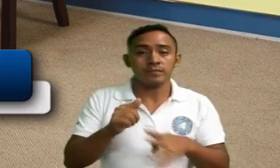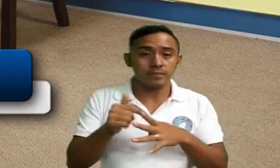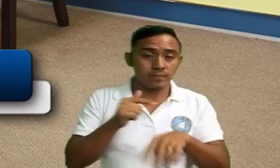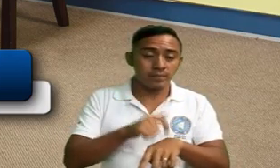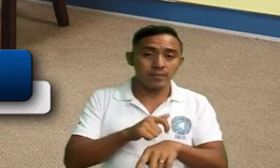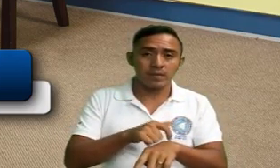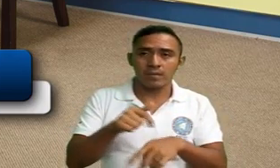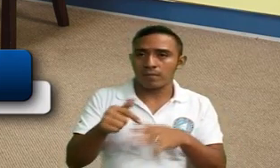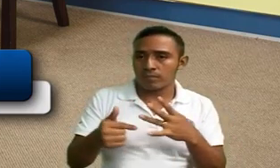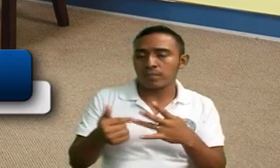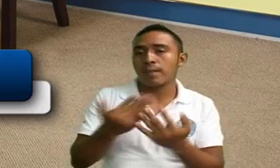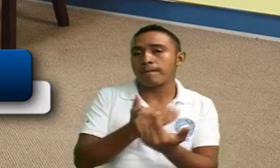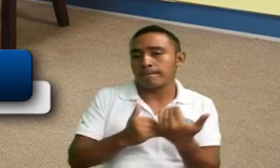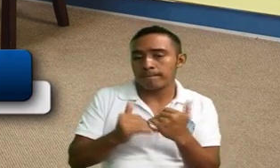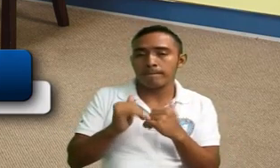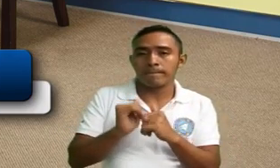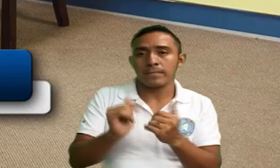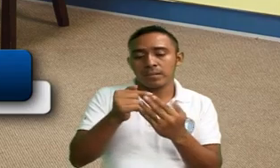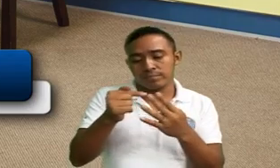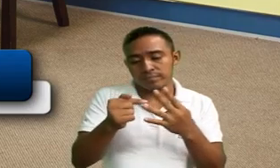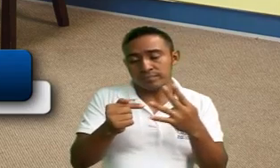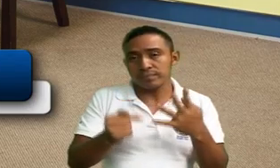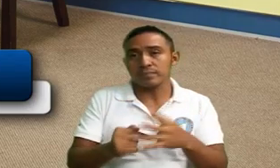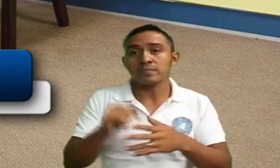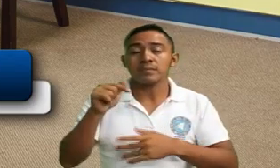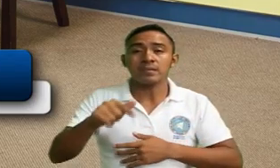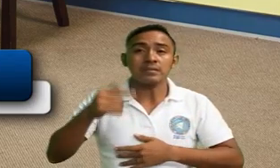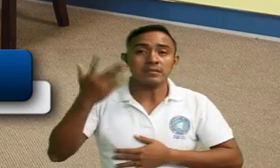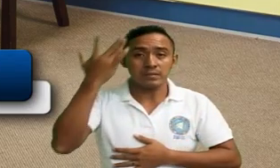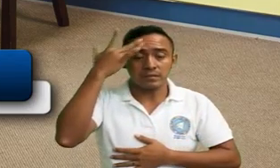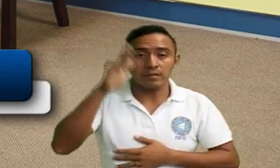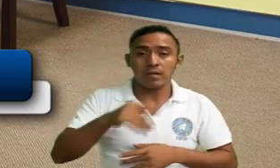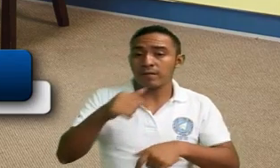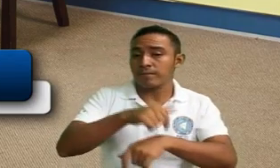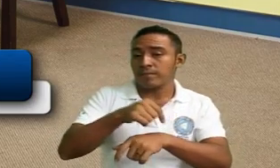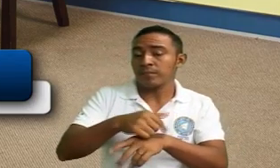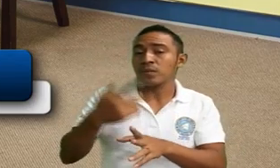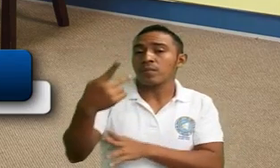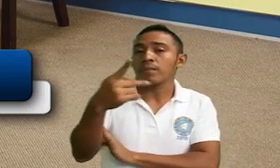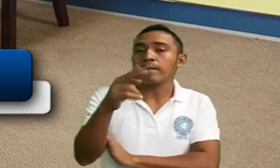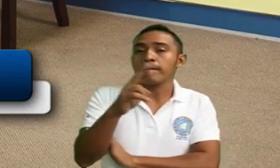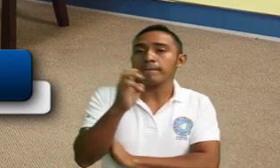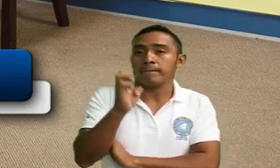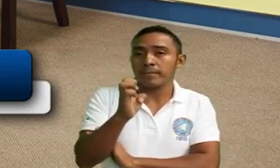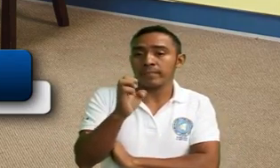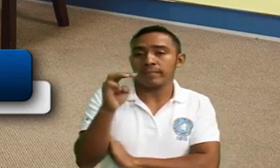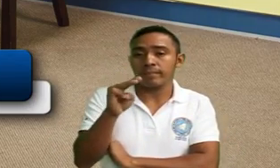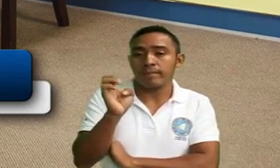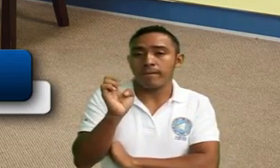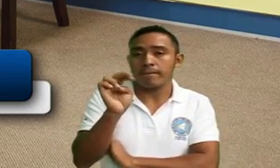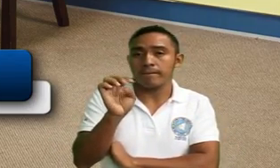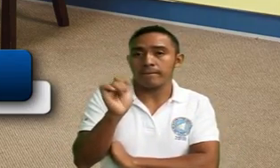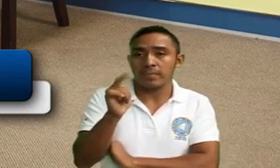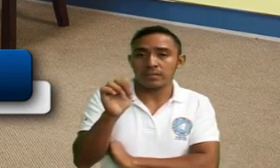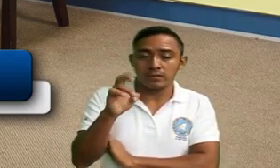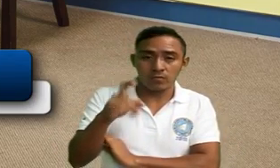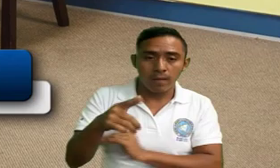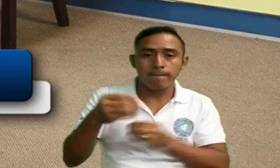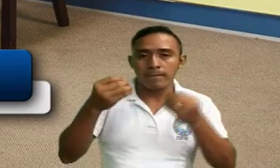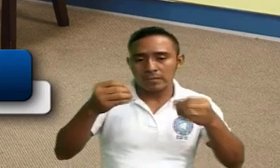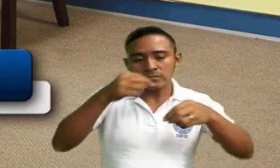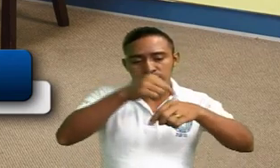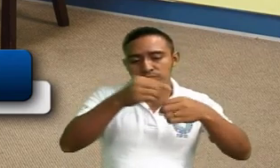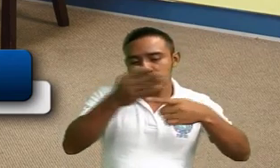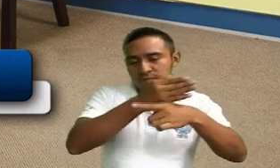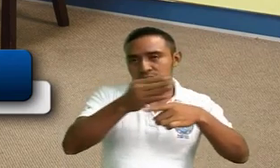periodo donde se presentan estos síntomas, y debe entenderse que el síndrome premenstrual es el conjunto de signos y síntomas que